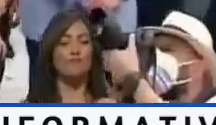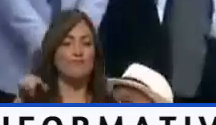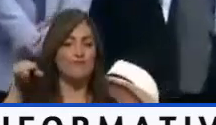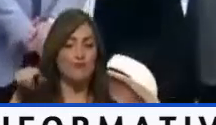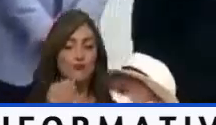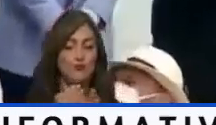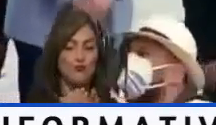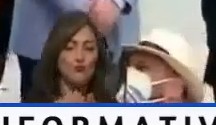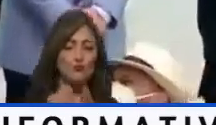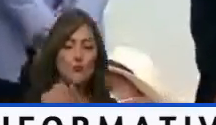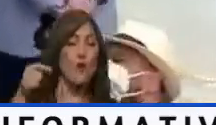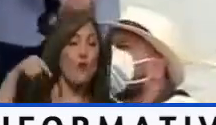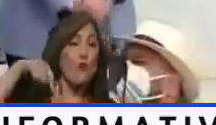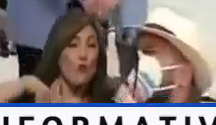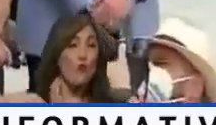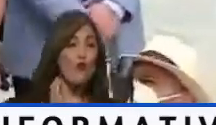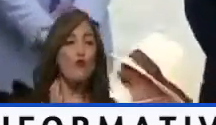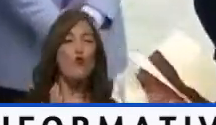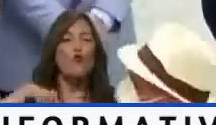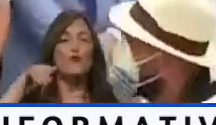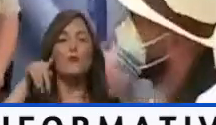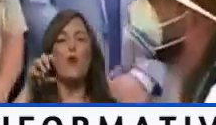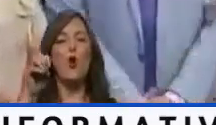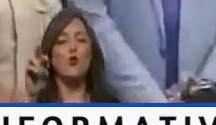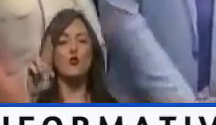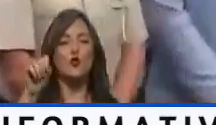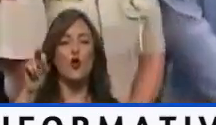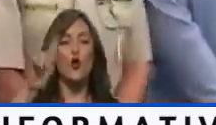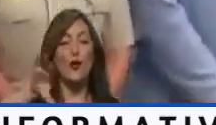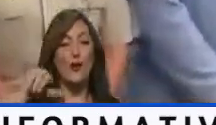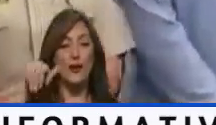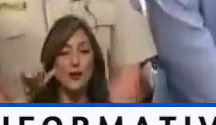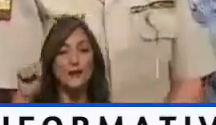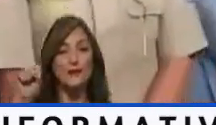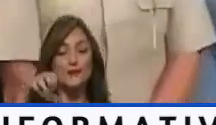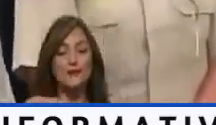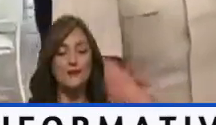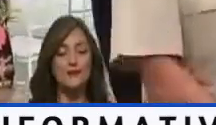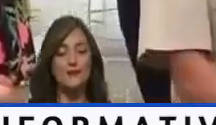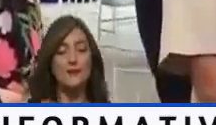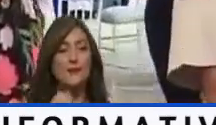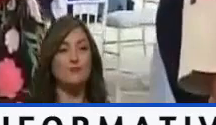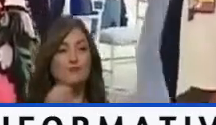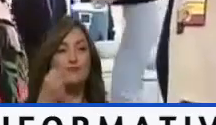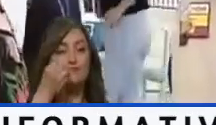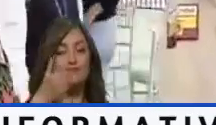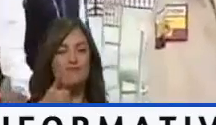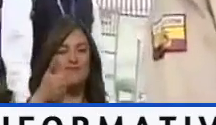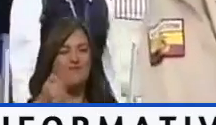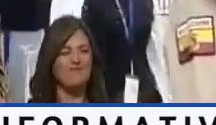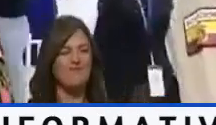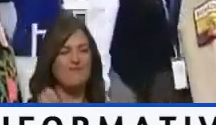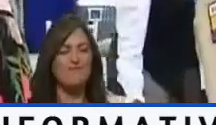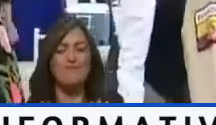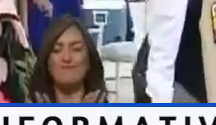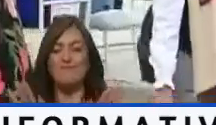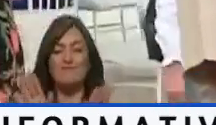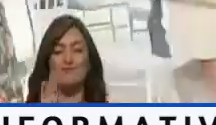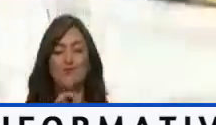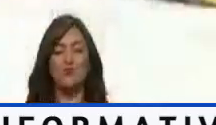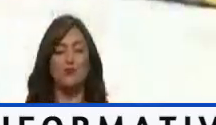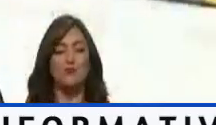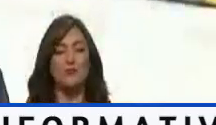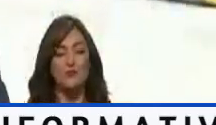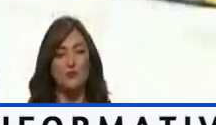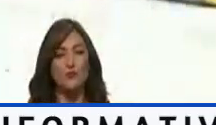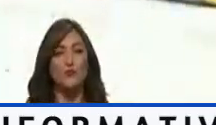al puerto de Aguas Profundas en Pozorge, en la provincia del Guayas. Aquí anunció que la Procuraduría General del Estado dijo que sí es